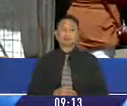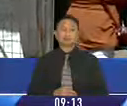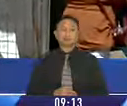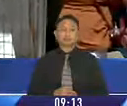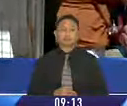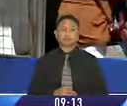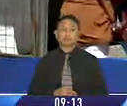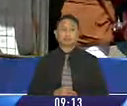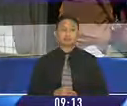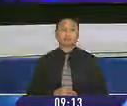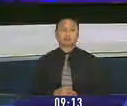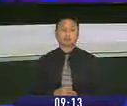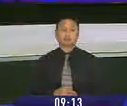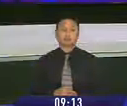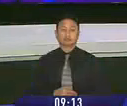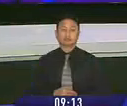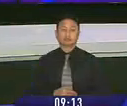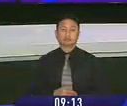Álvaro Terán.